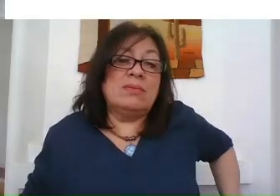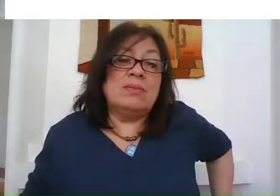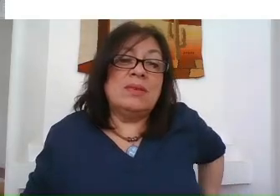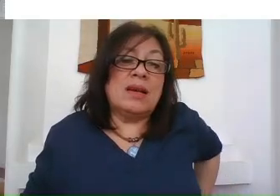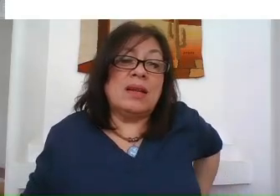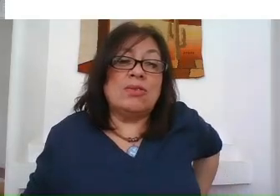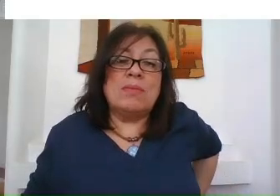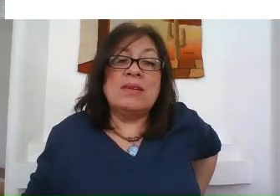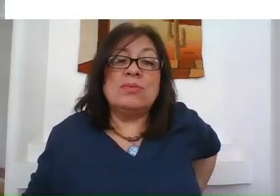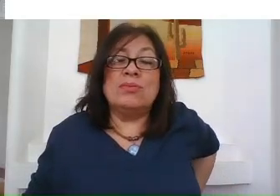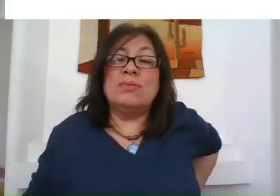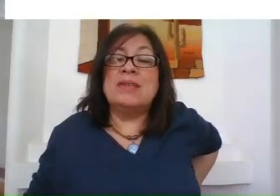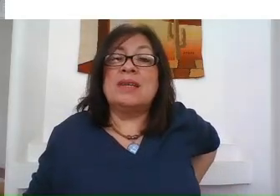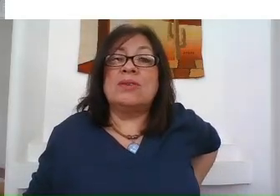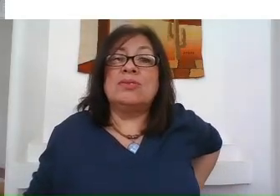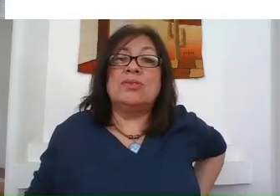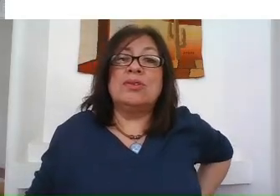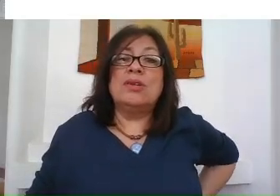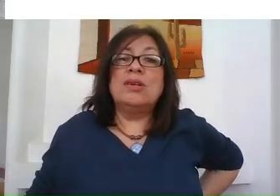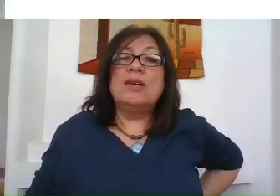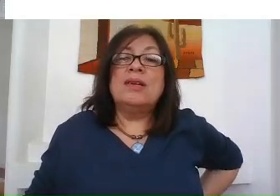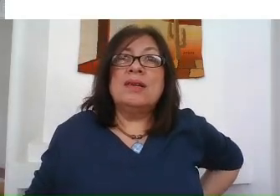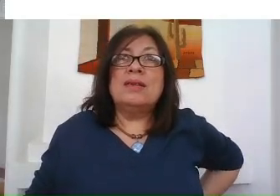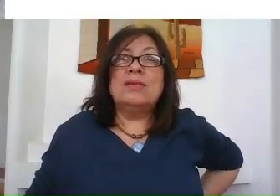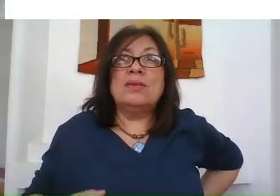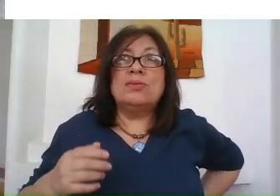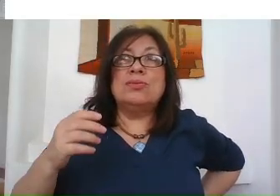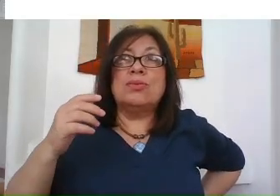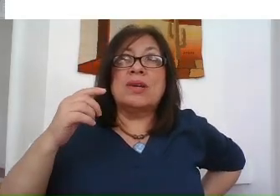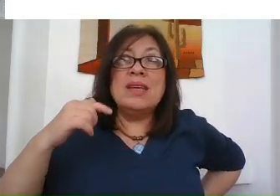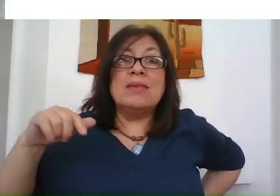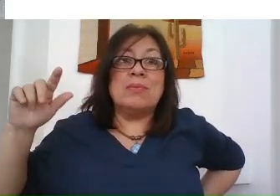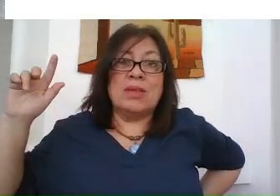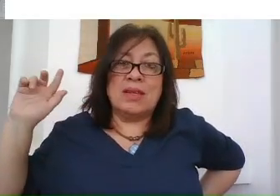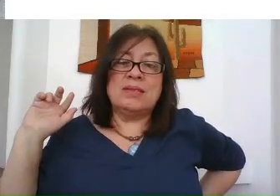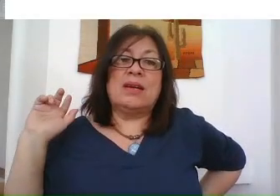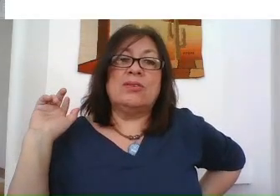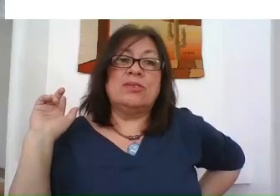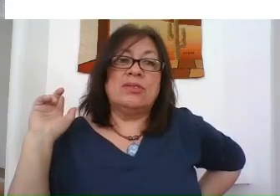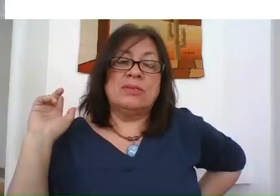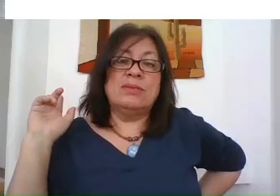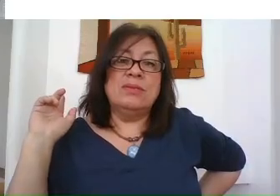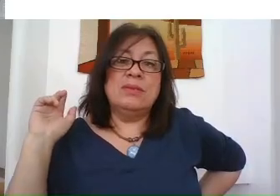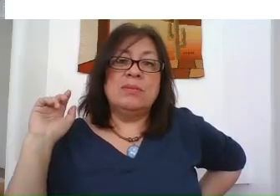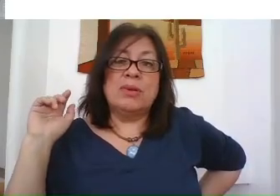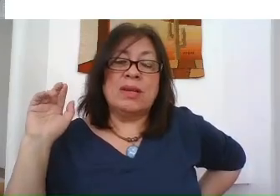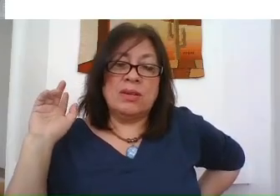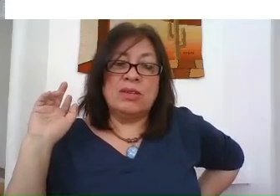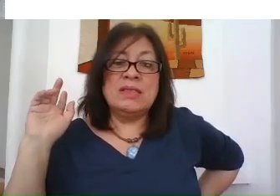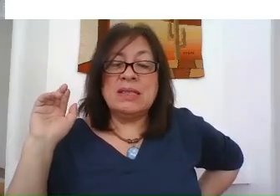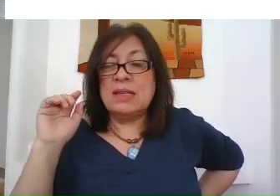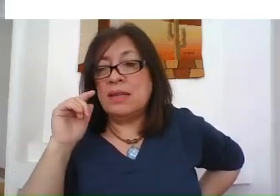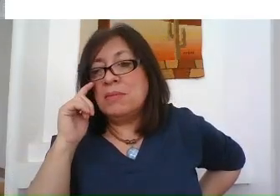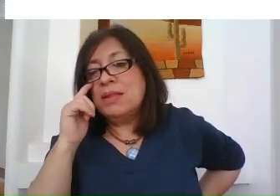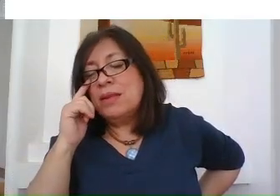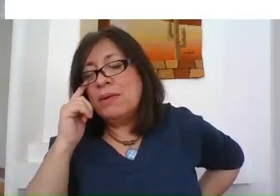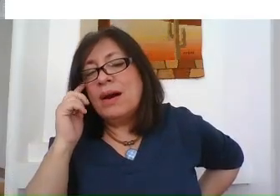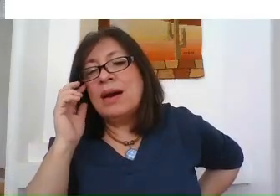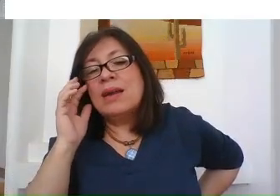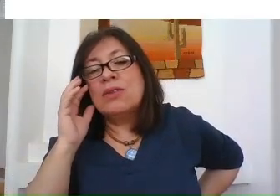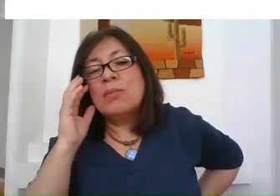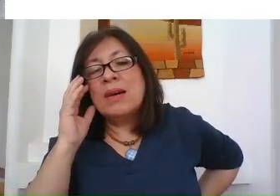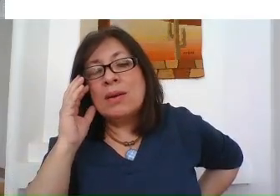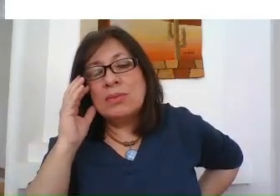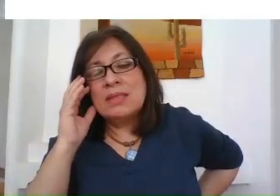luego retoma su desarrollo, su ritmo de desarrollo, porque no necesariamente